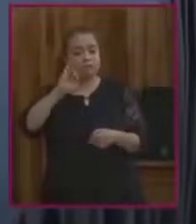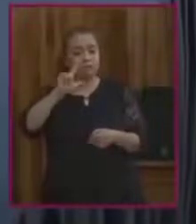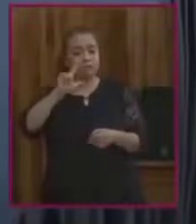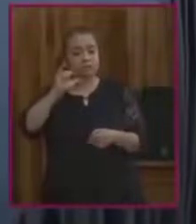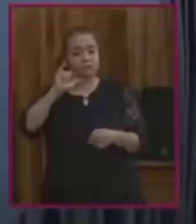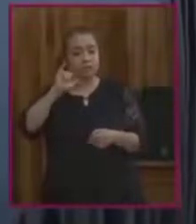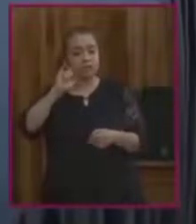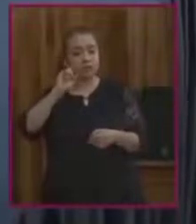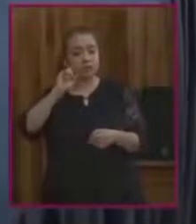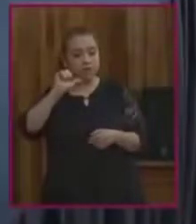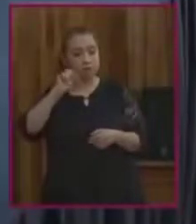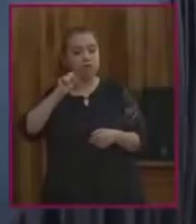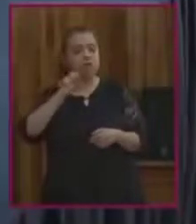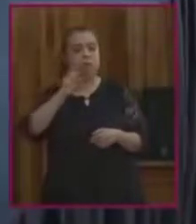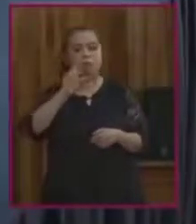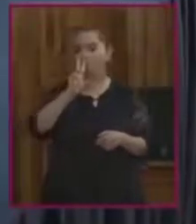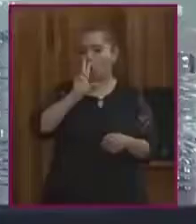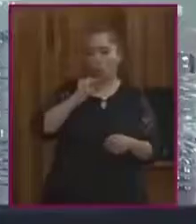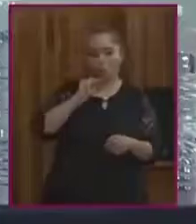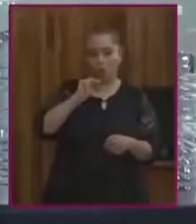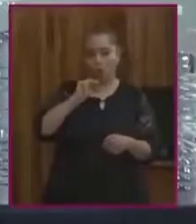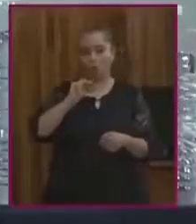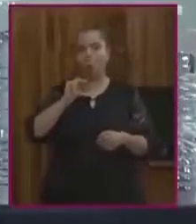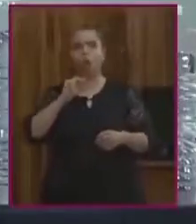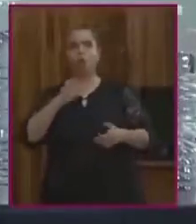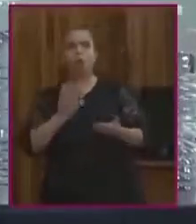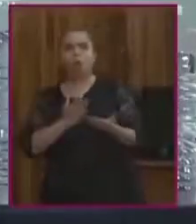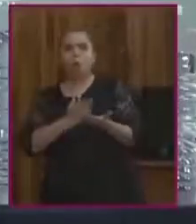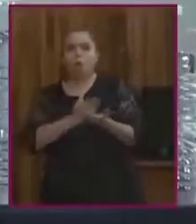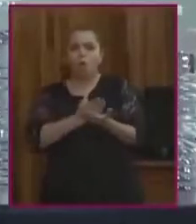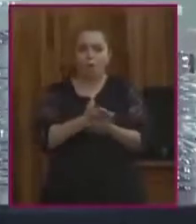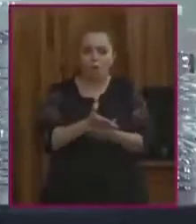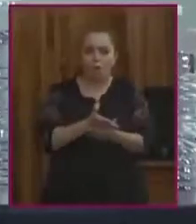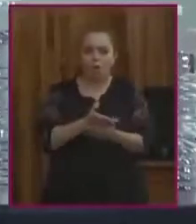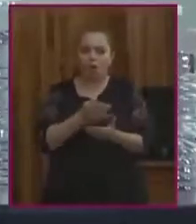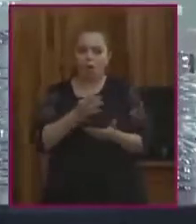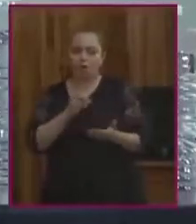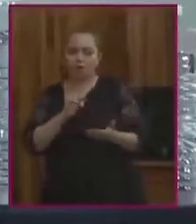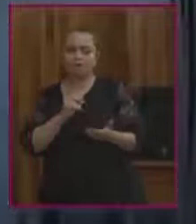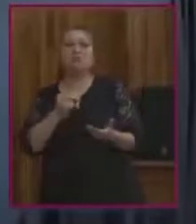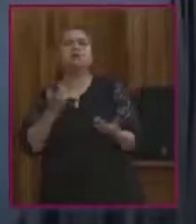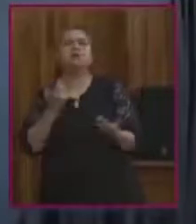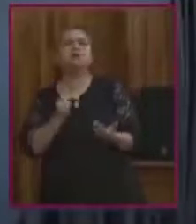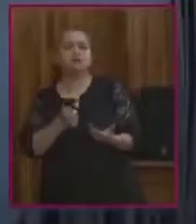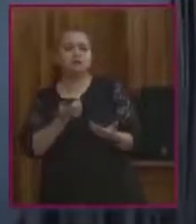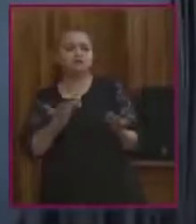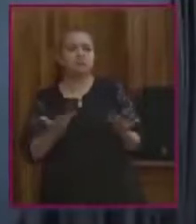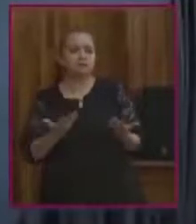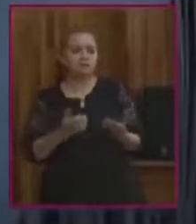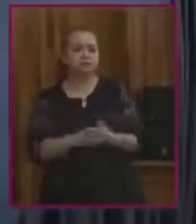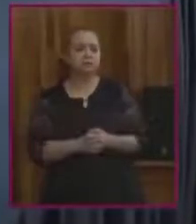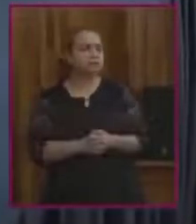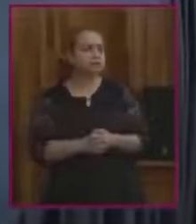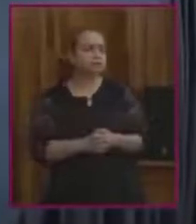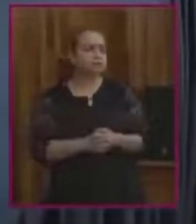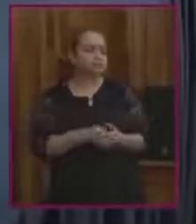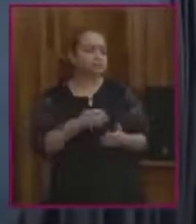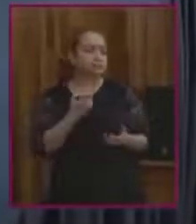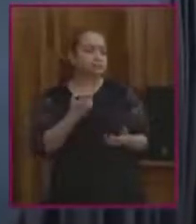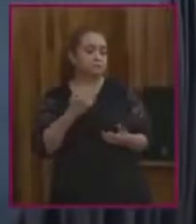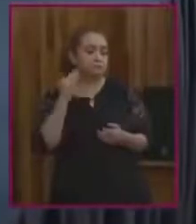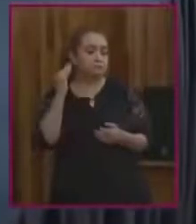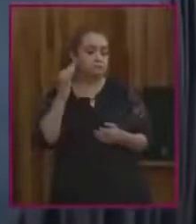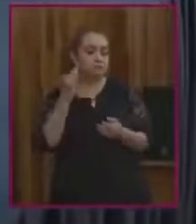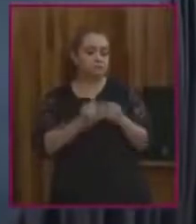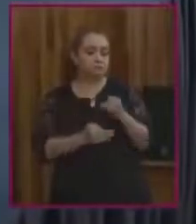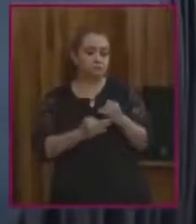inaccesibilidad, tendría que ver justamente... Su tiempo concluyó. Ok. Hay una segunda vuelta. Sí,